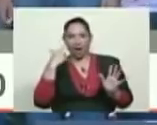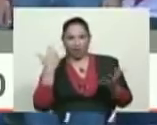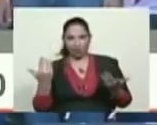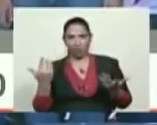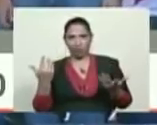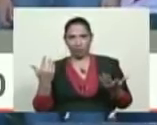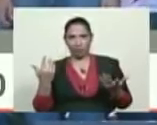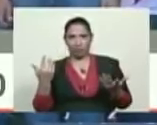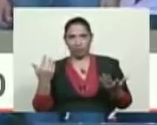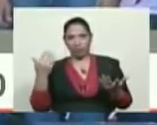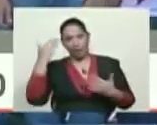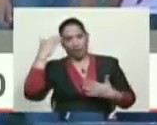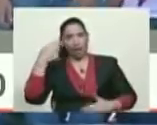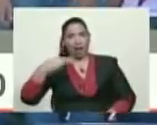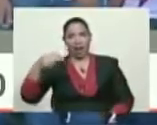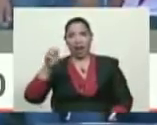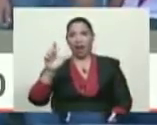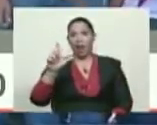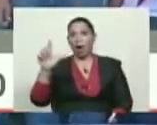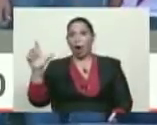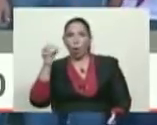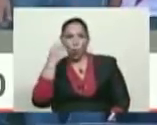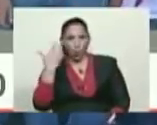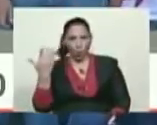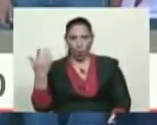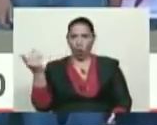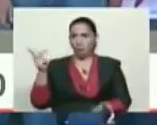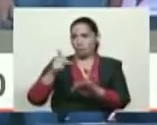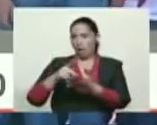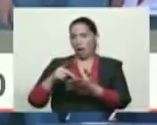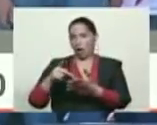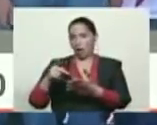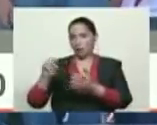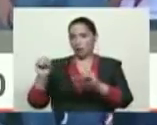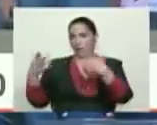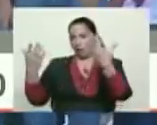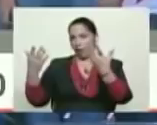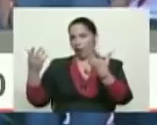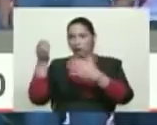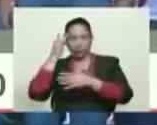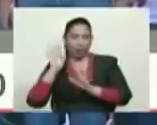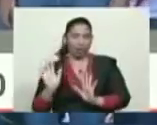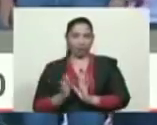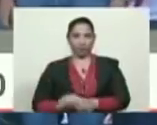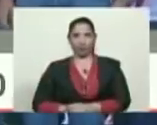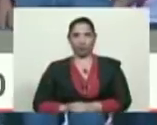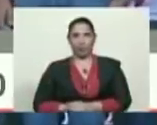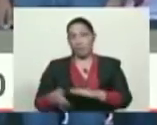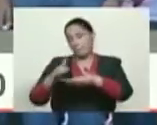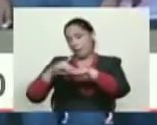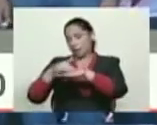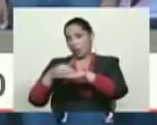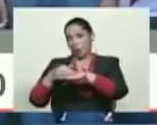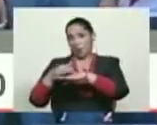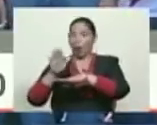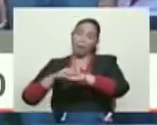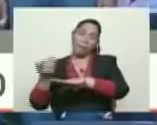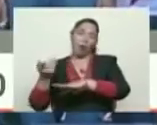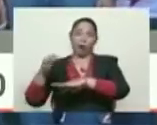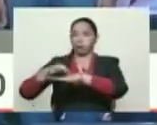Hello. Vengo a salvarte, o sea, te perdono porque no te dejaste quemar, o